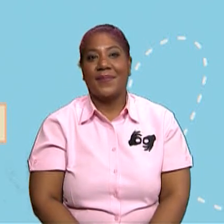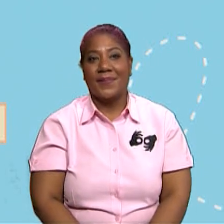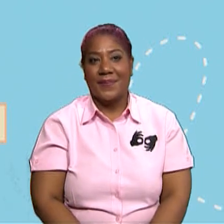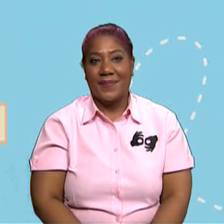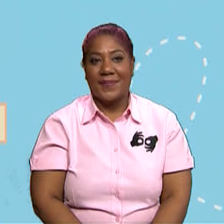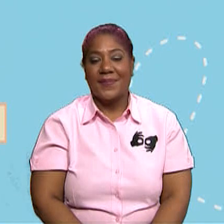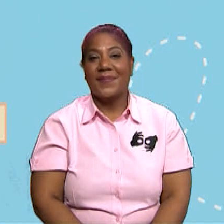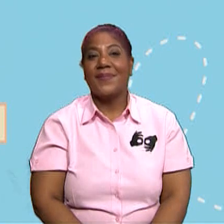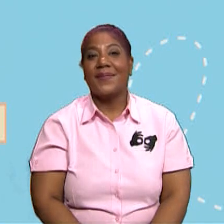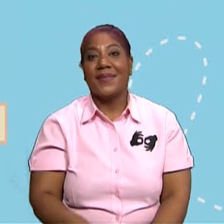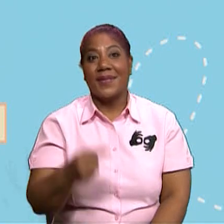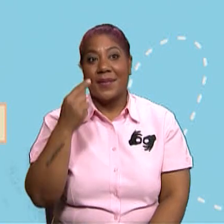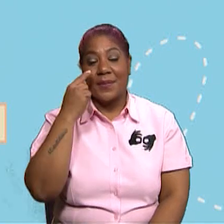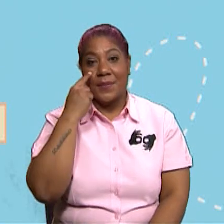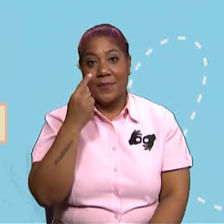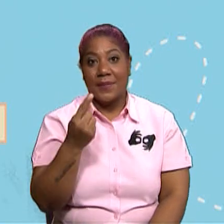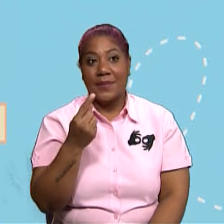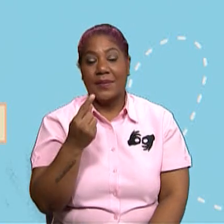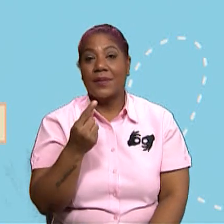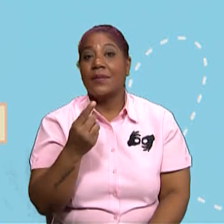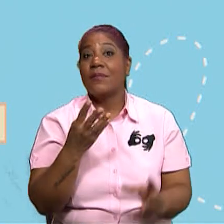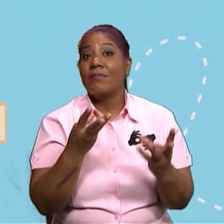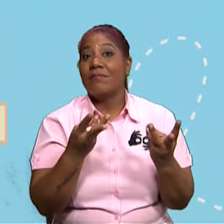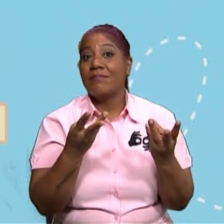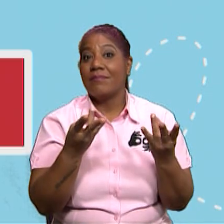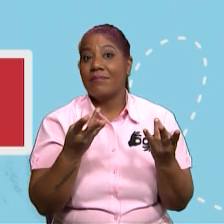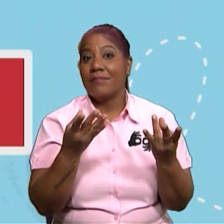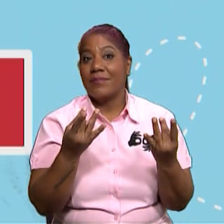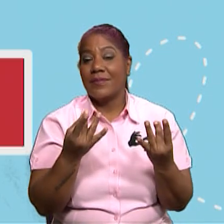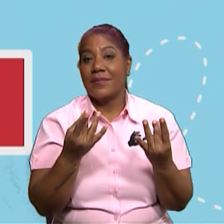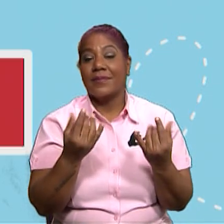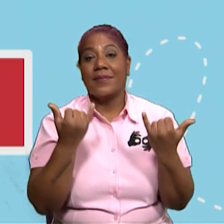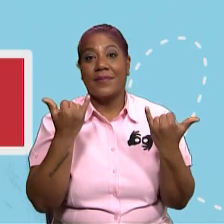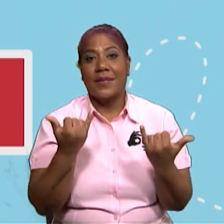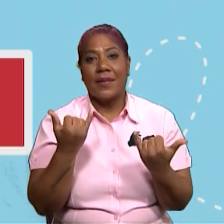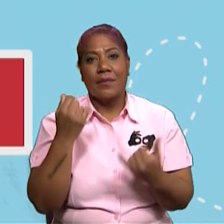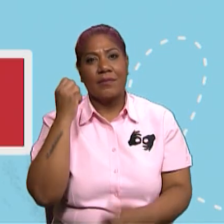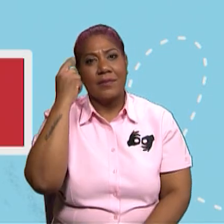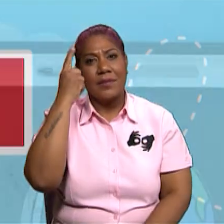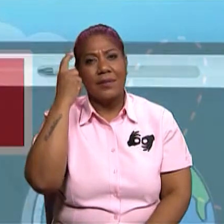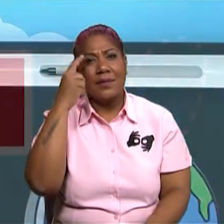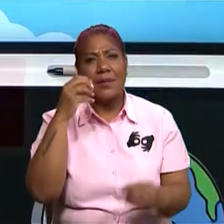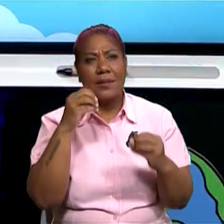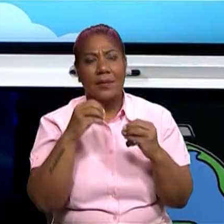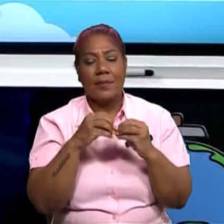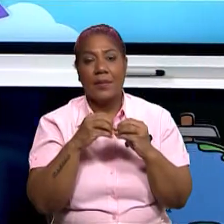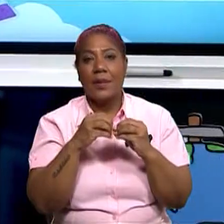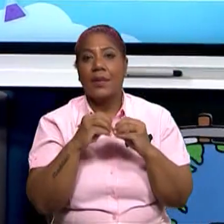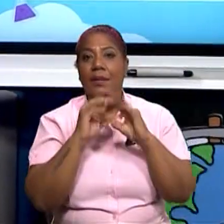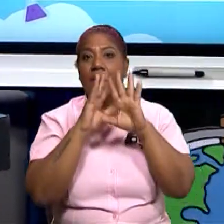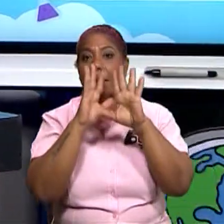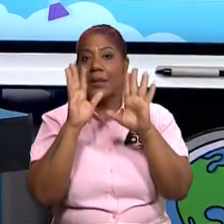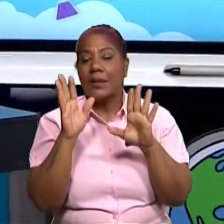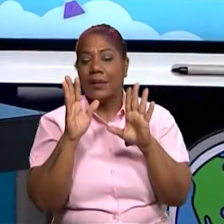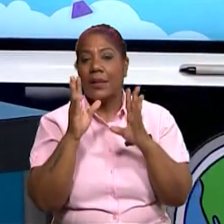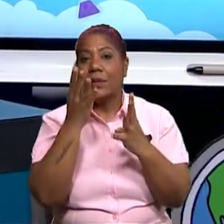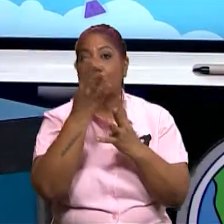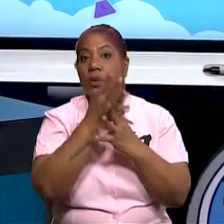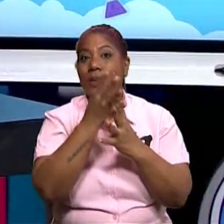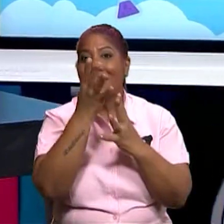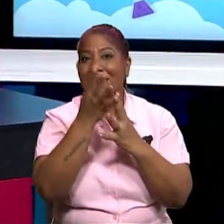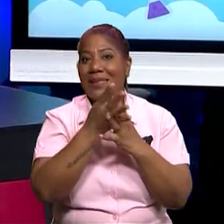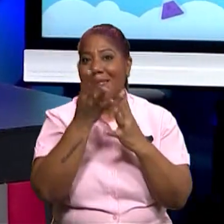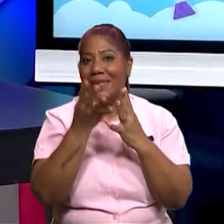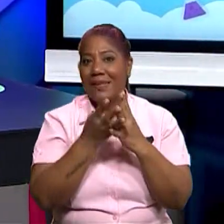nuestros objetos. Y para contar, ahora vamos a comprender un poco más de este proceso de repartir en